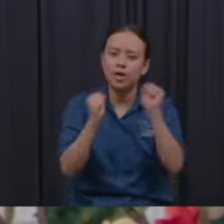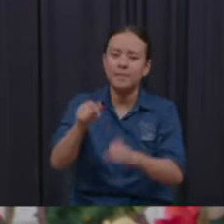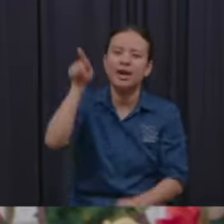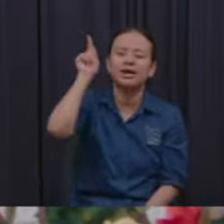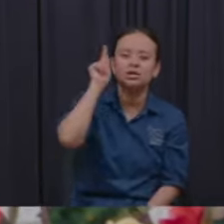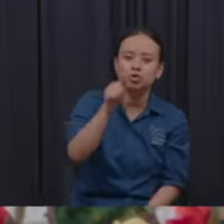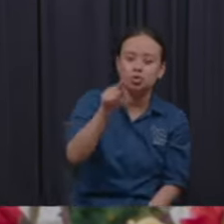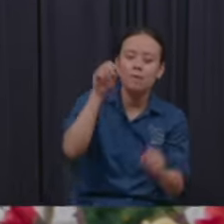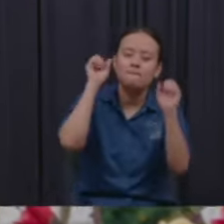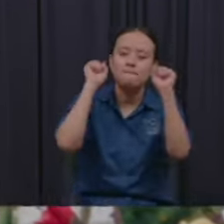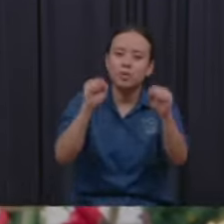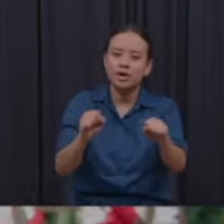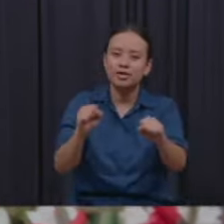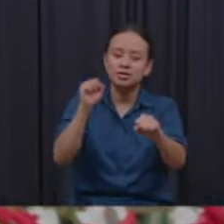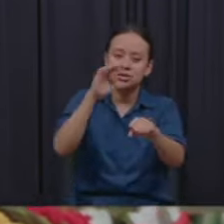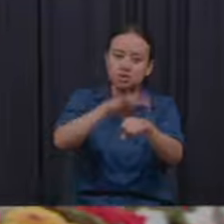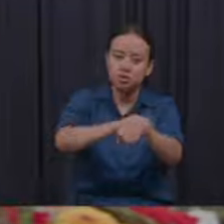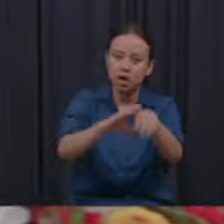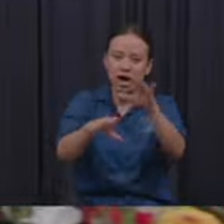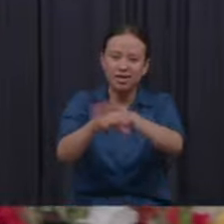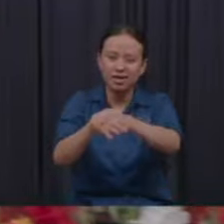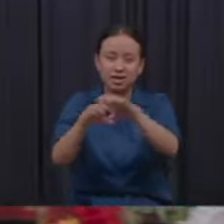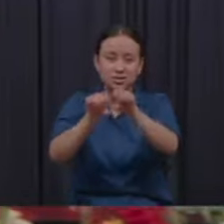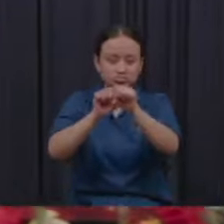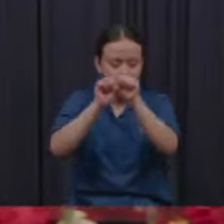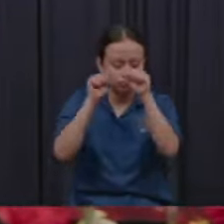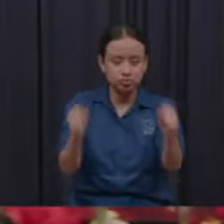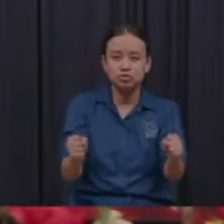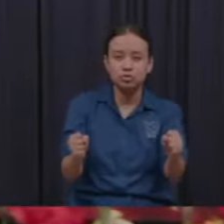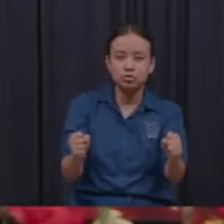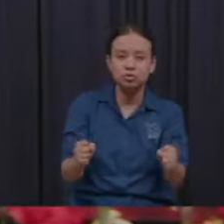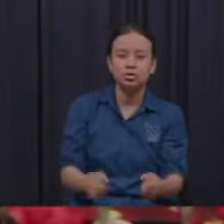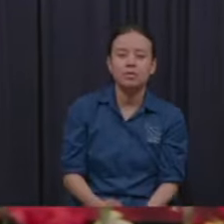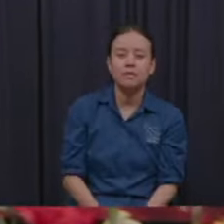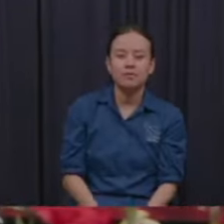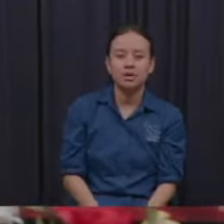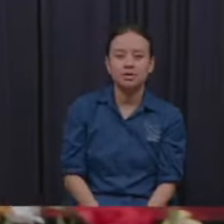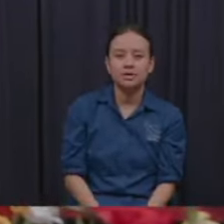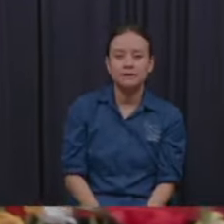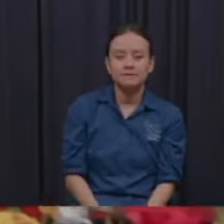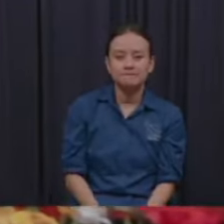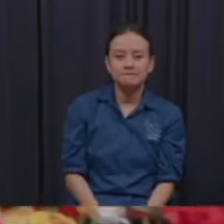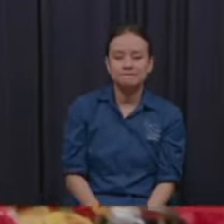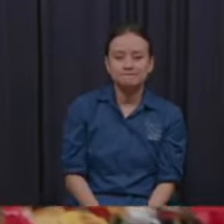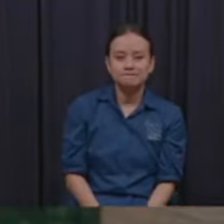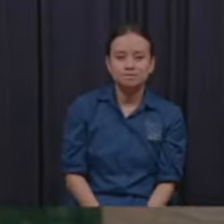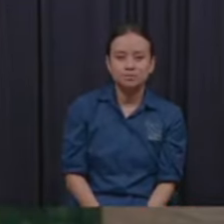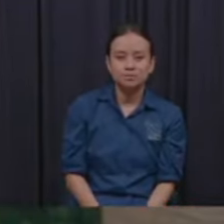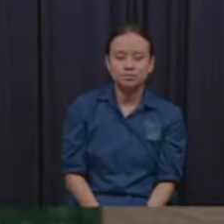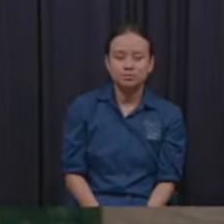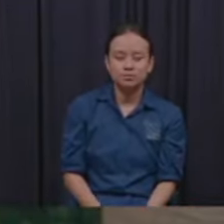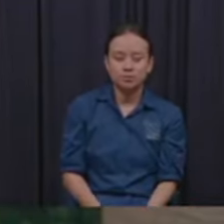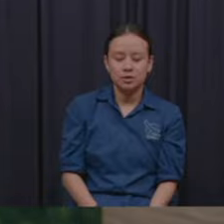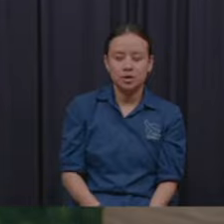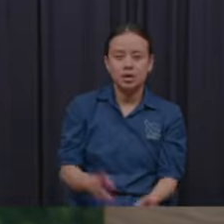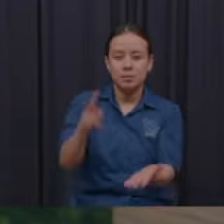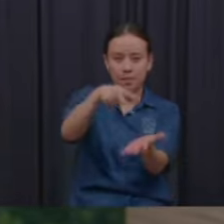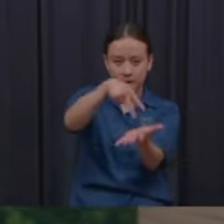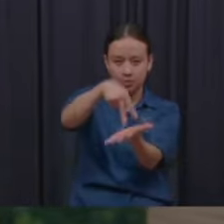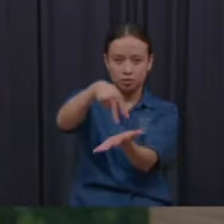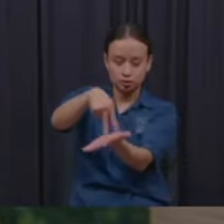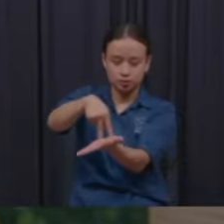cadenas de tu cuello. Mire que el tiempo va saliendo allí. Póngase de pie. Póngase de